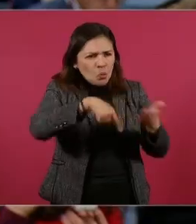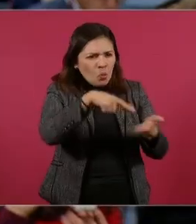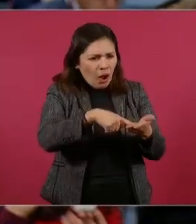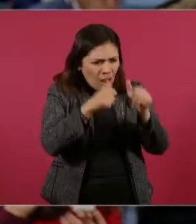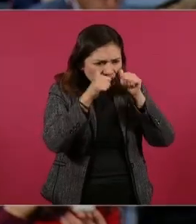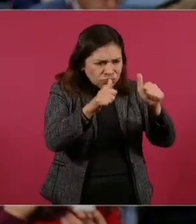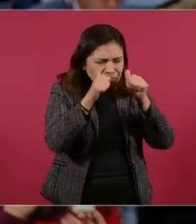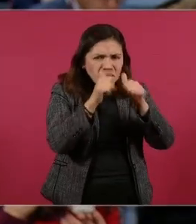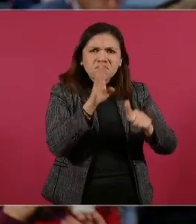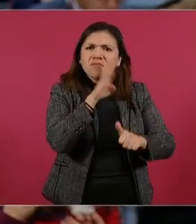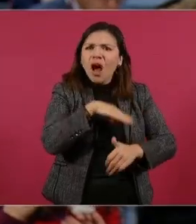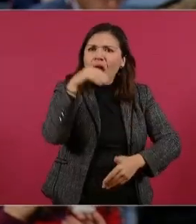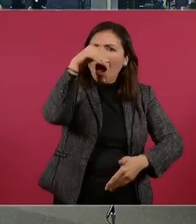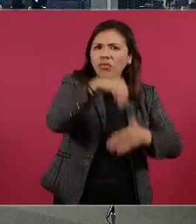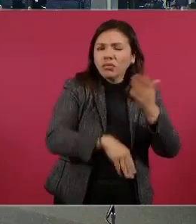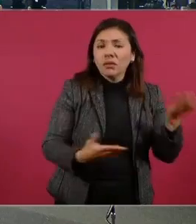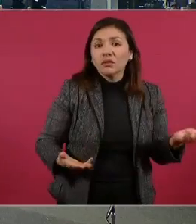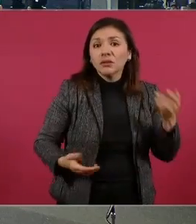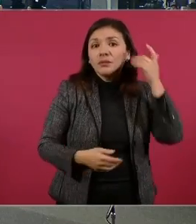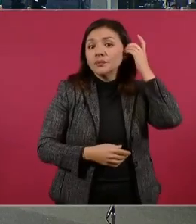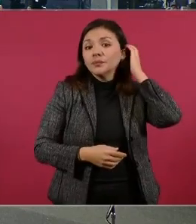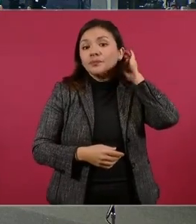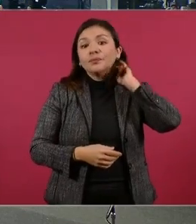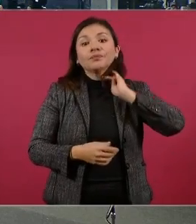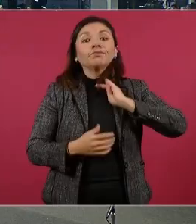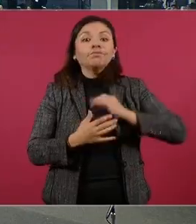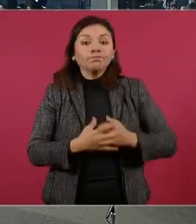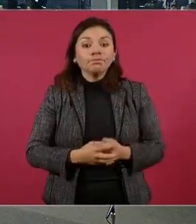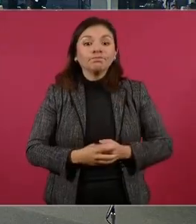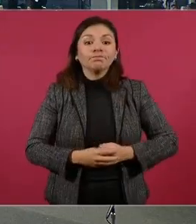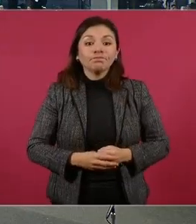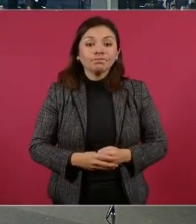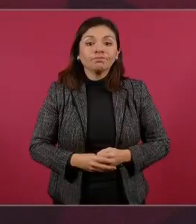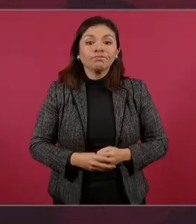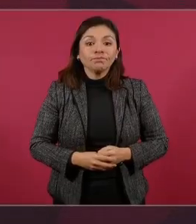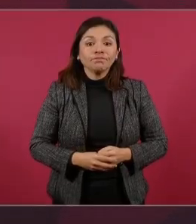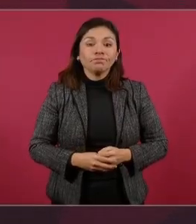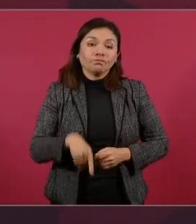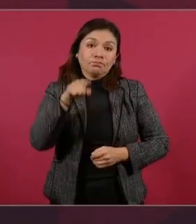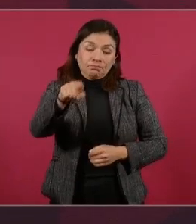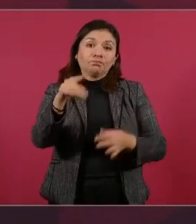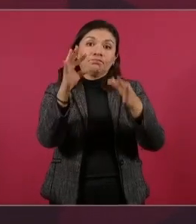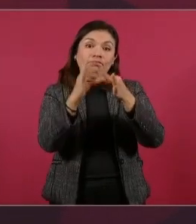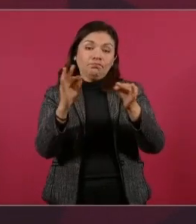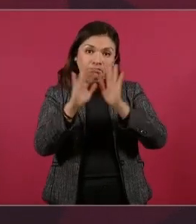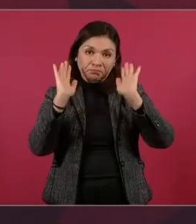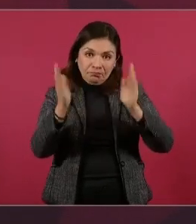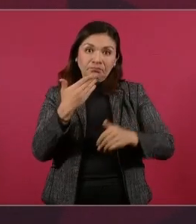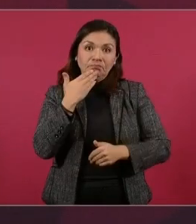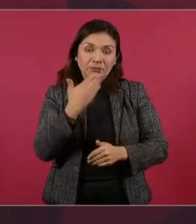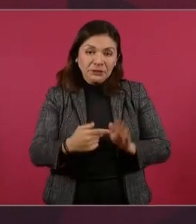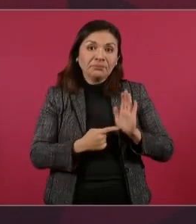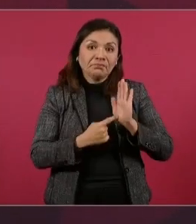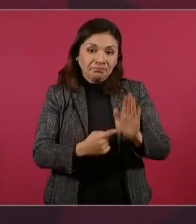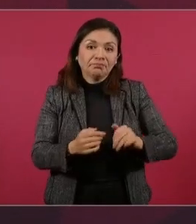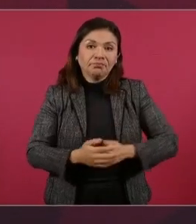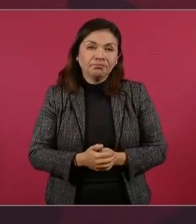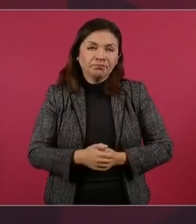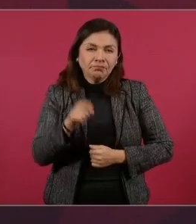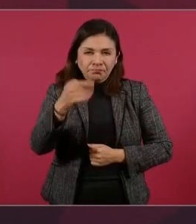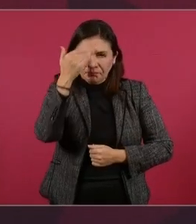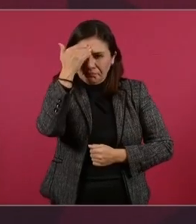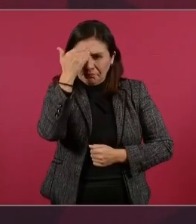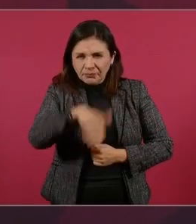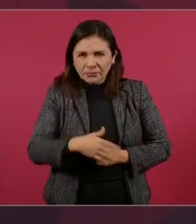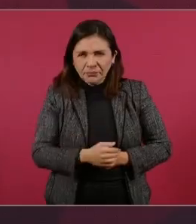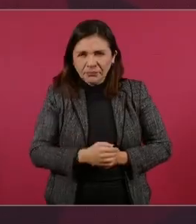no no son buenos pues ya este ya lo expusiste ya sabes cuánto